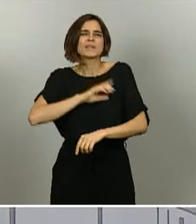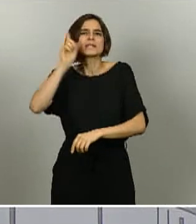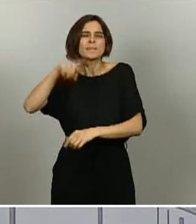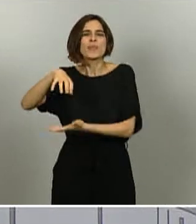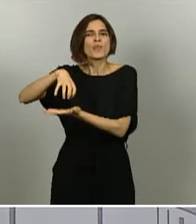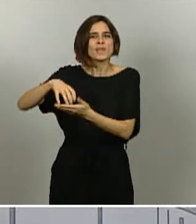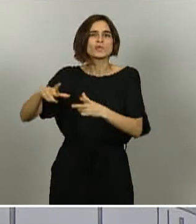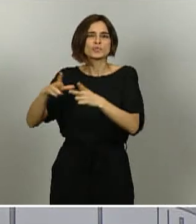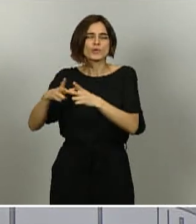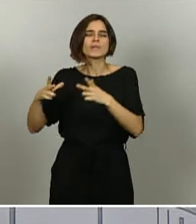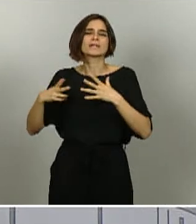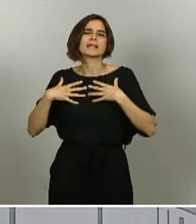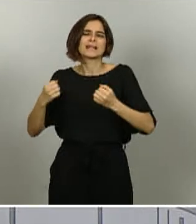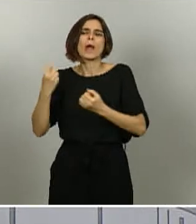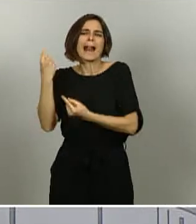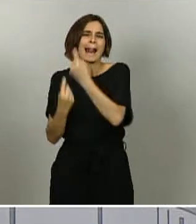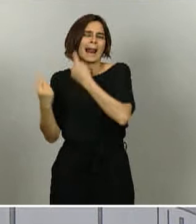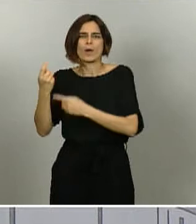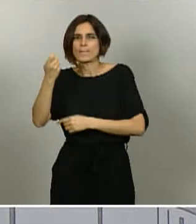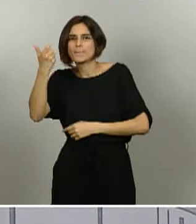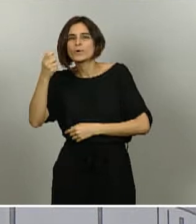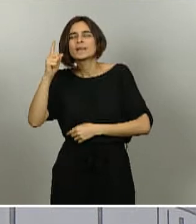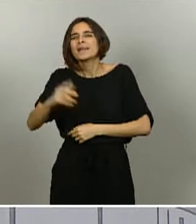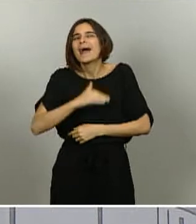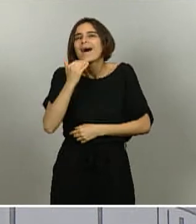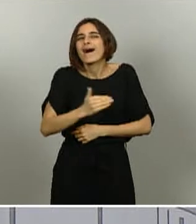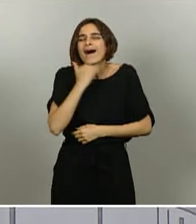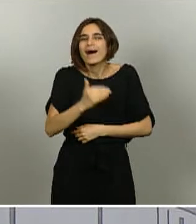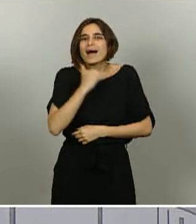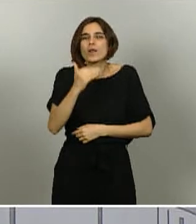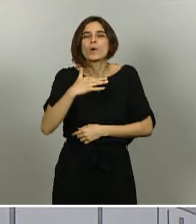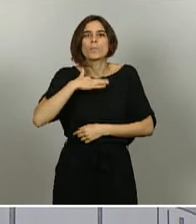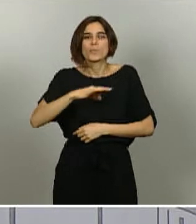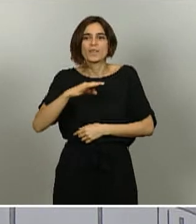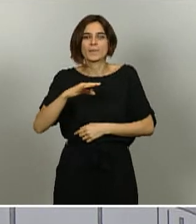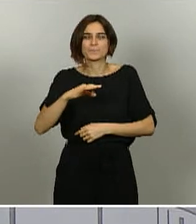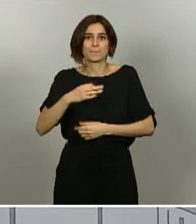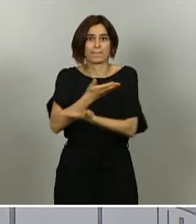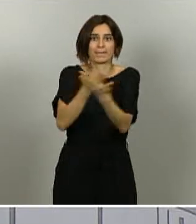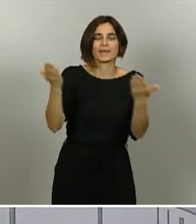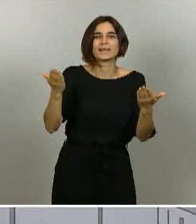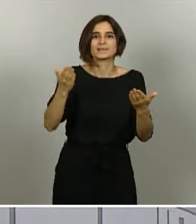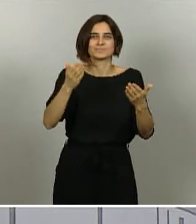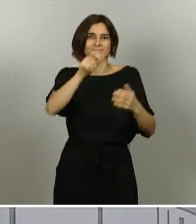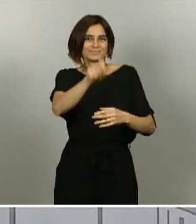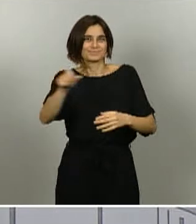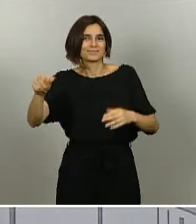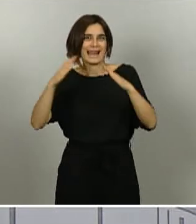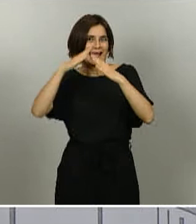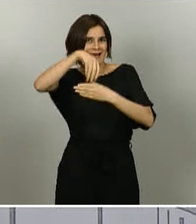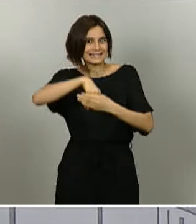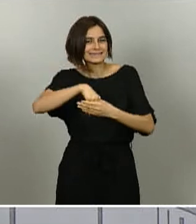todavía alguna transmisión residual en la comunidad o en los hogares, pero realmente con una transmisión bastante